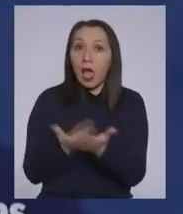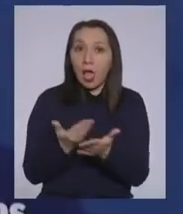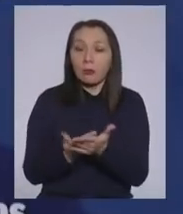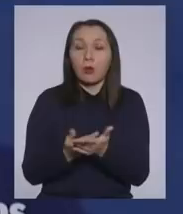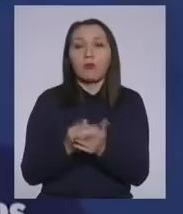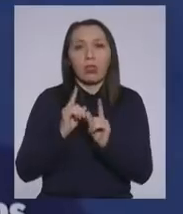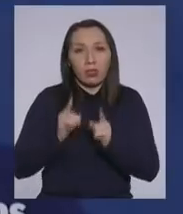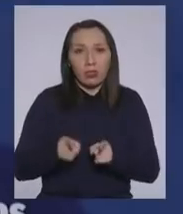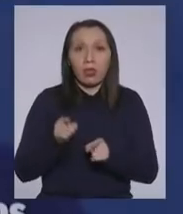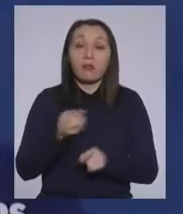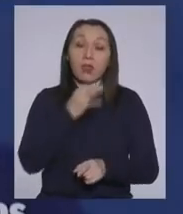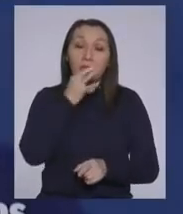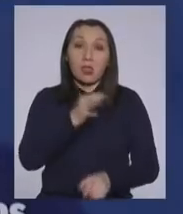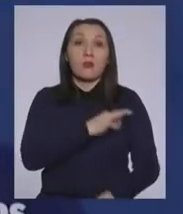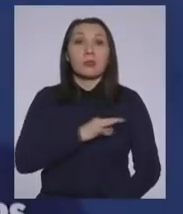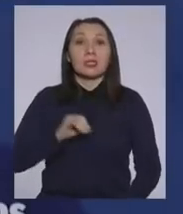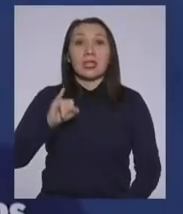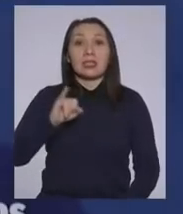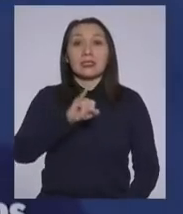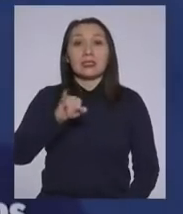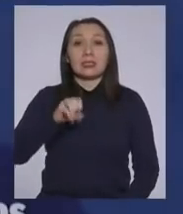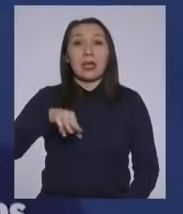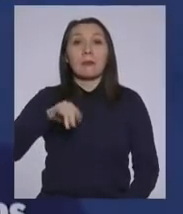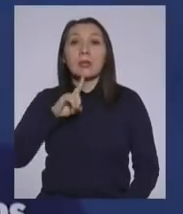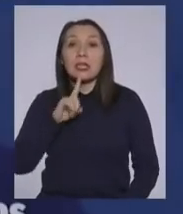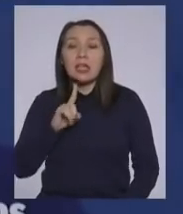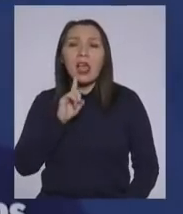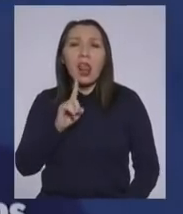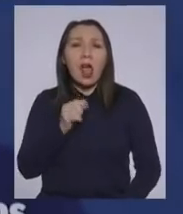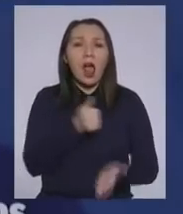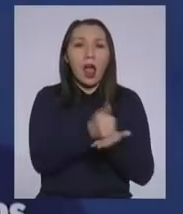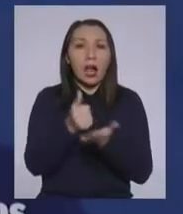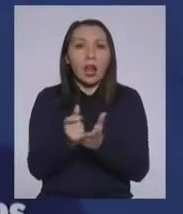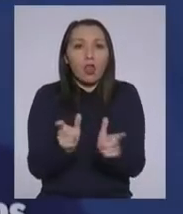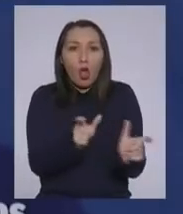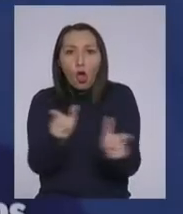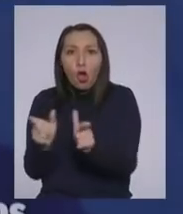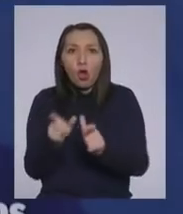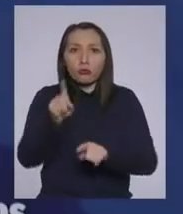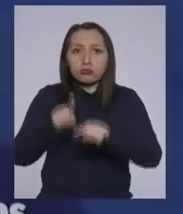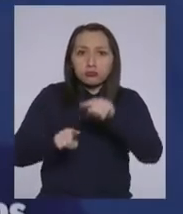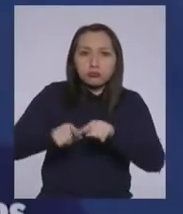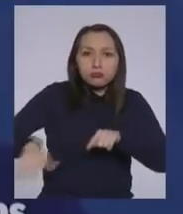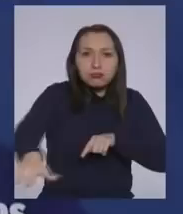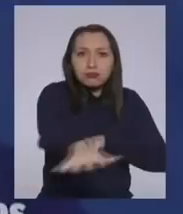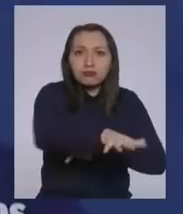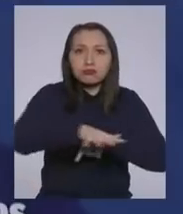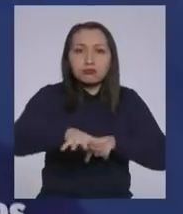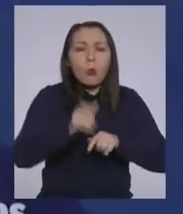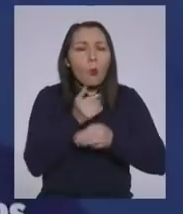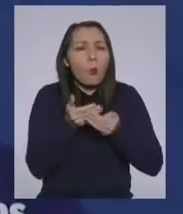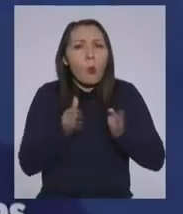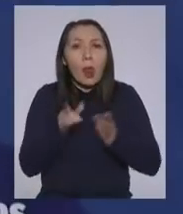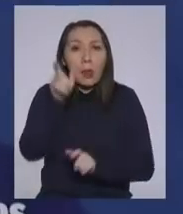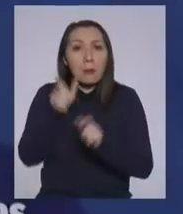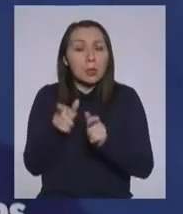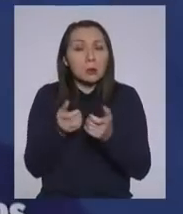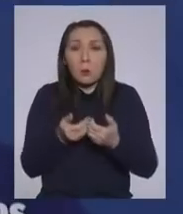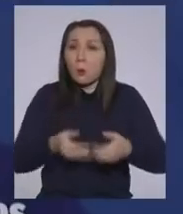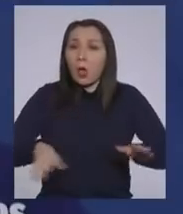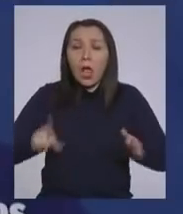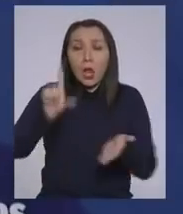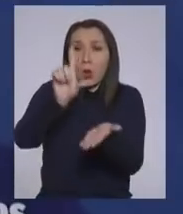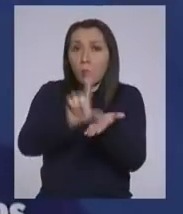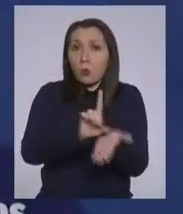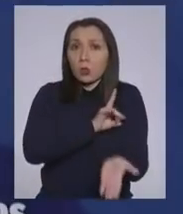aprovechado, como ha dicho el ministro Isamit, por los alcaldes, por el manejo territorial, y cualquier persona de cualquier parte